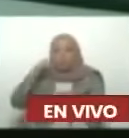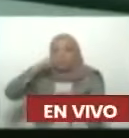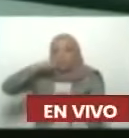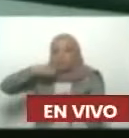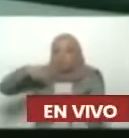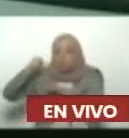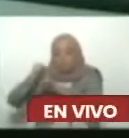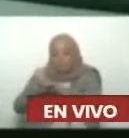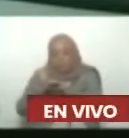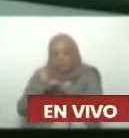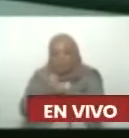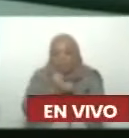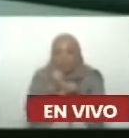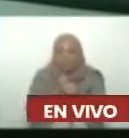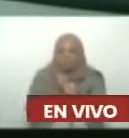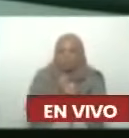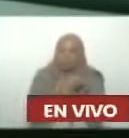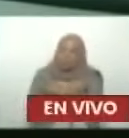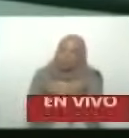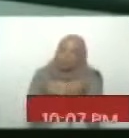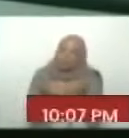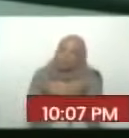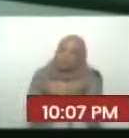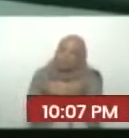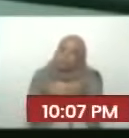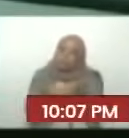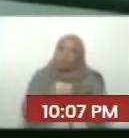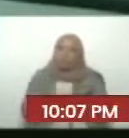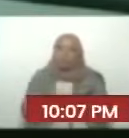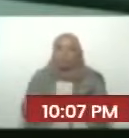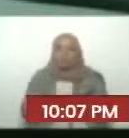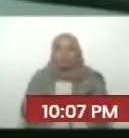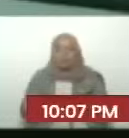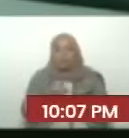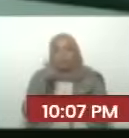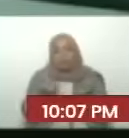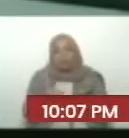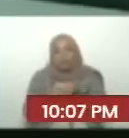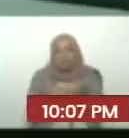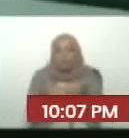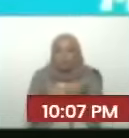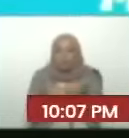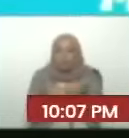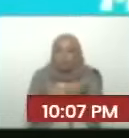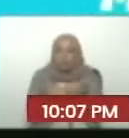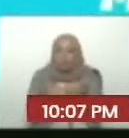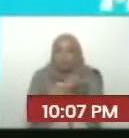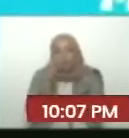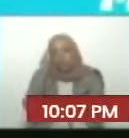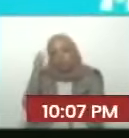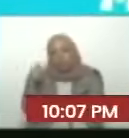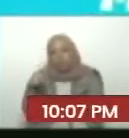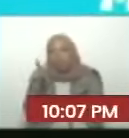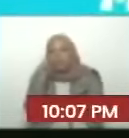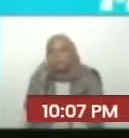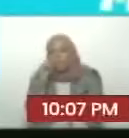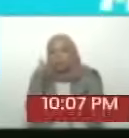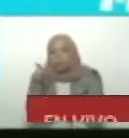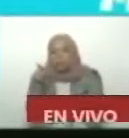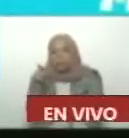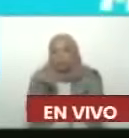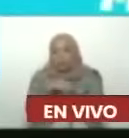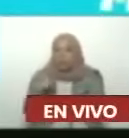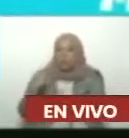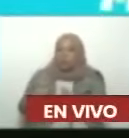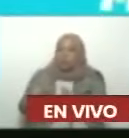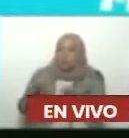barrer. Bueno, te felicito, Oliver, de verdad. Y dale mi felicitación y mi saludo a tu papá, porque